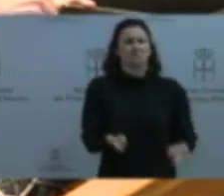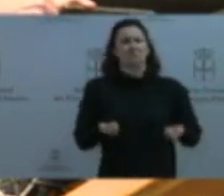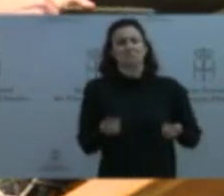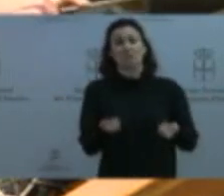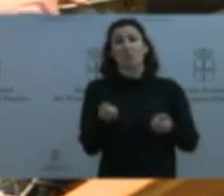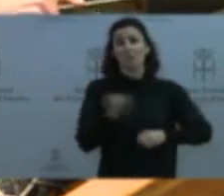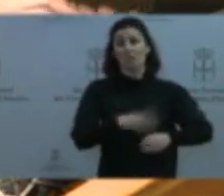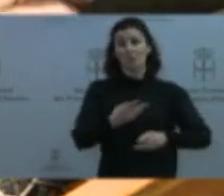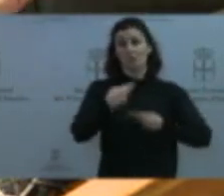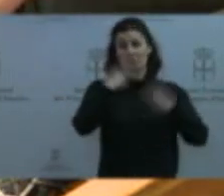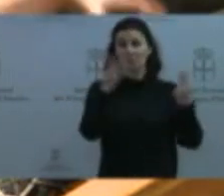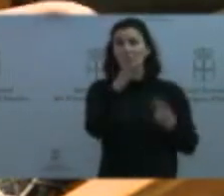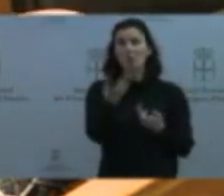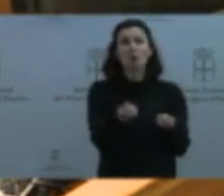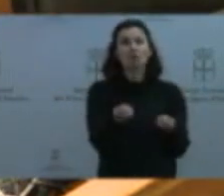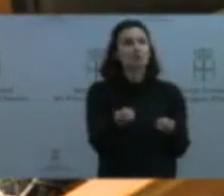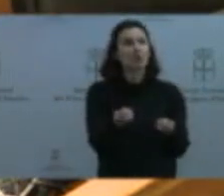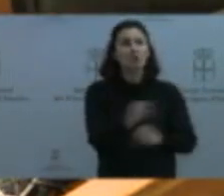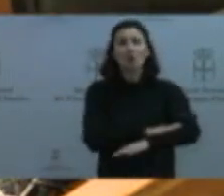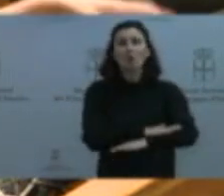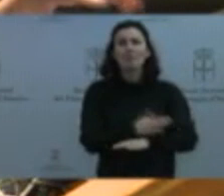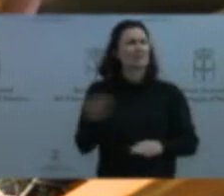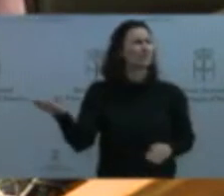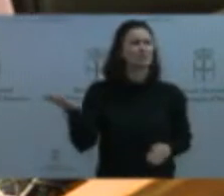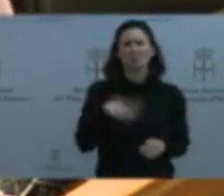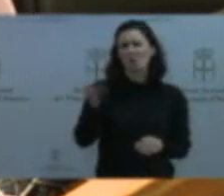que ustedes presidieron, esa va en contra,